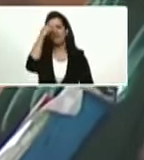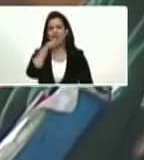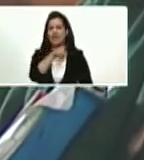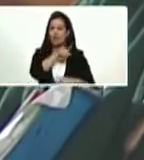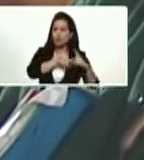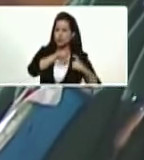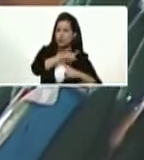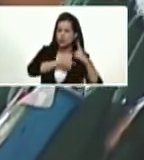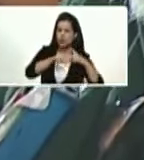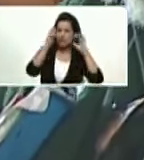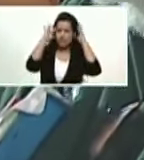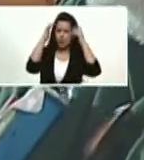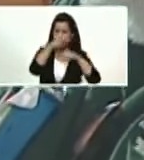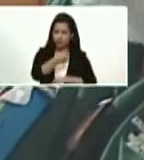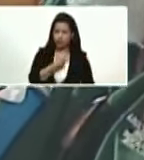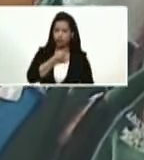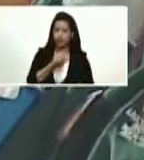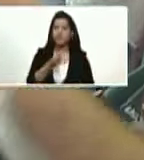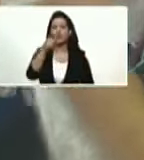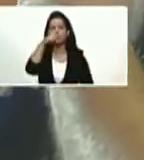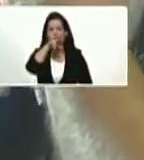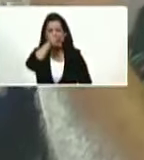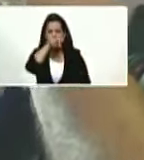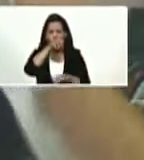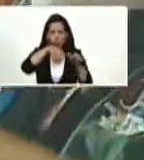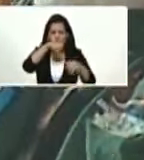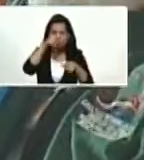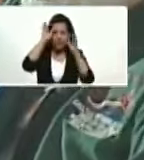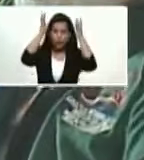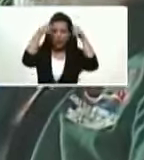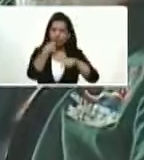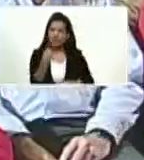Pelucón. Si yo digo Gorgojo Pelucón, ¿ustedes qué dicen?